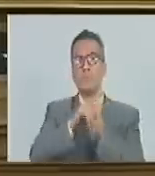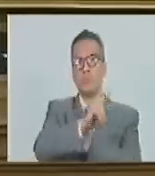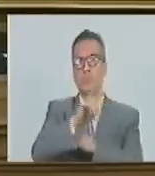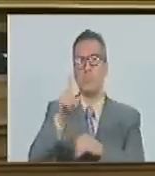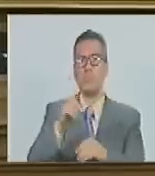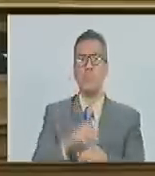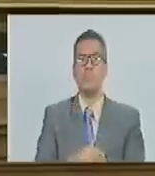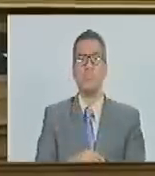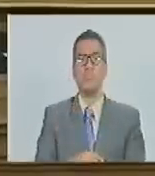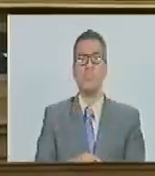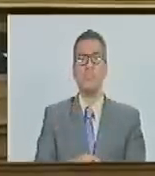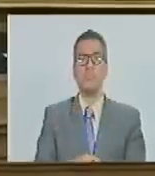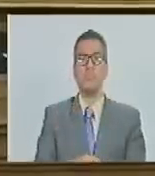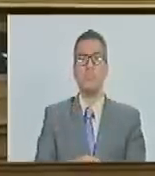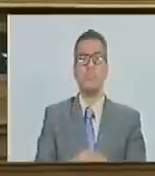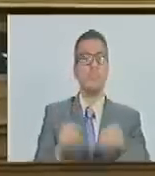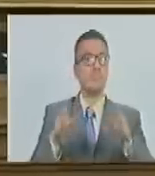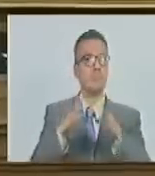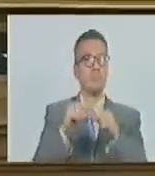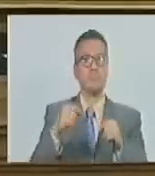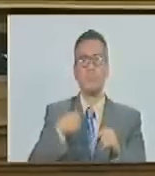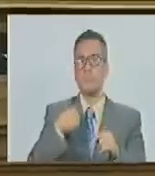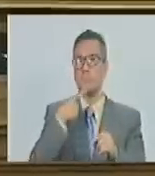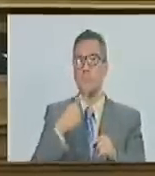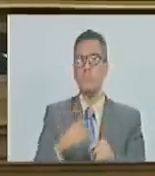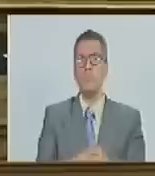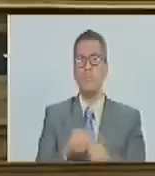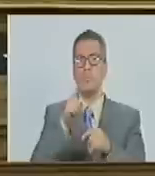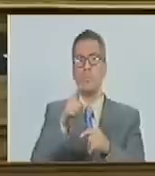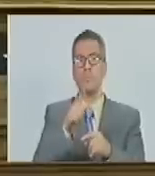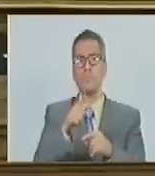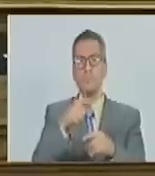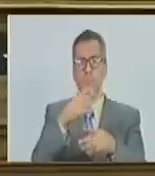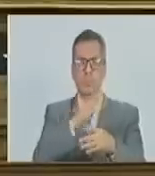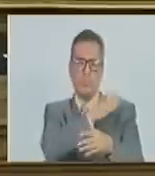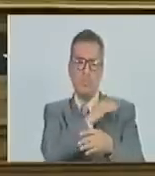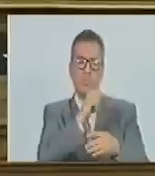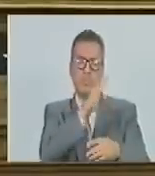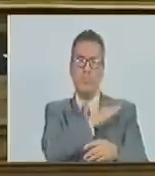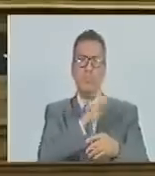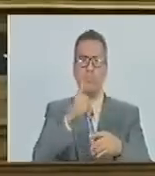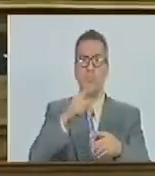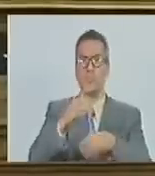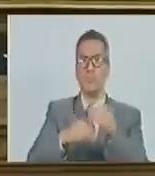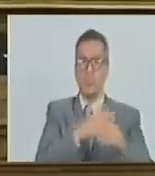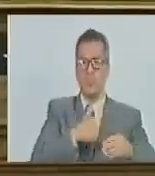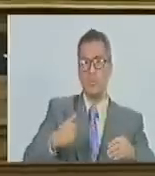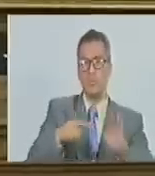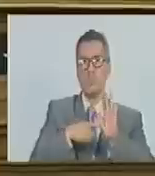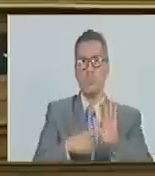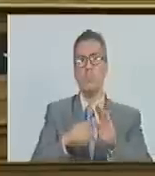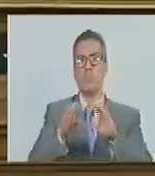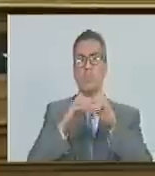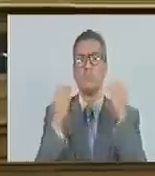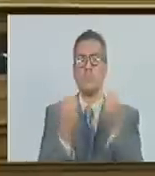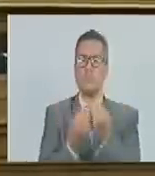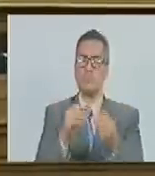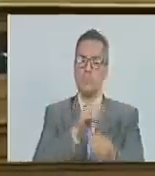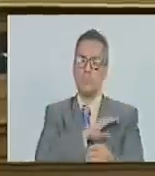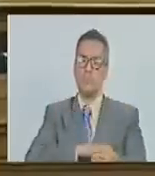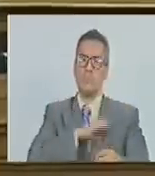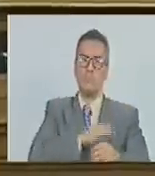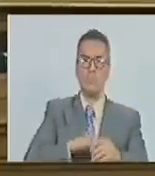2021. Por todo lo dicho, esta Junta Directiva quiere proponer un comité de